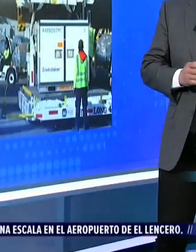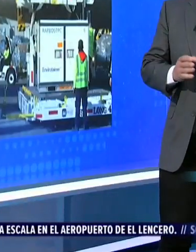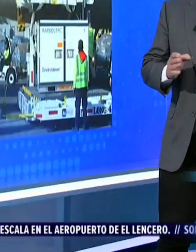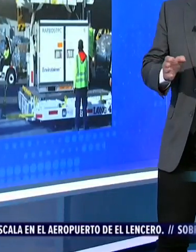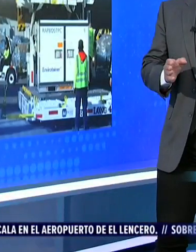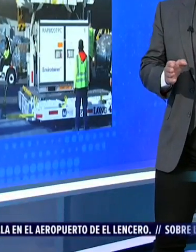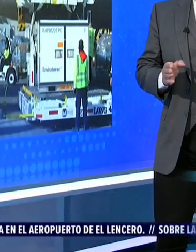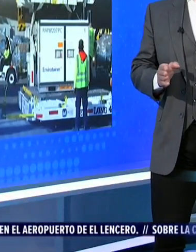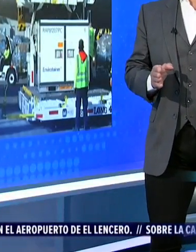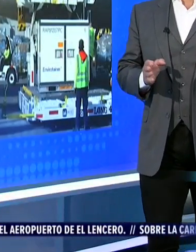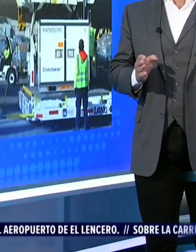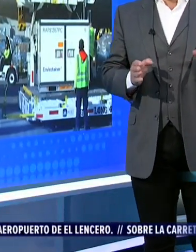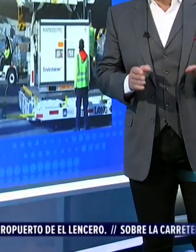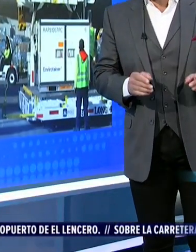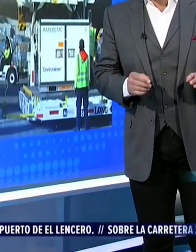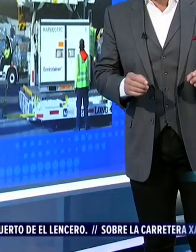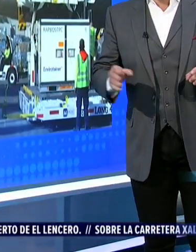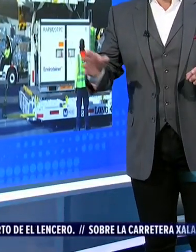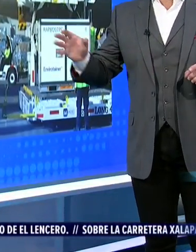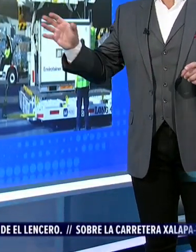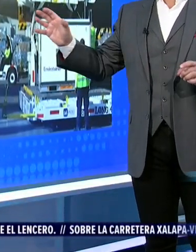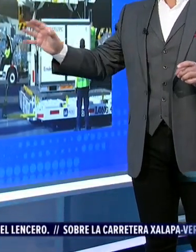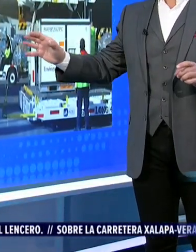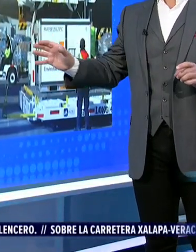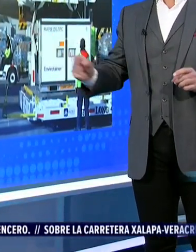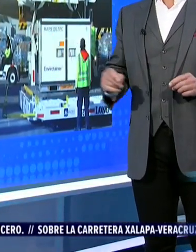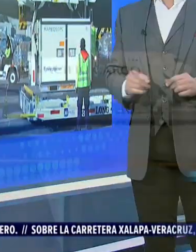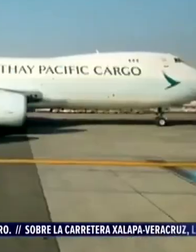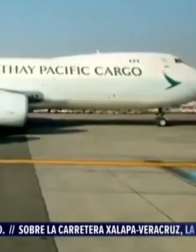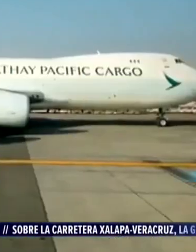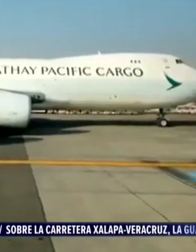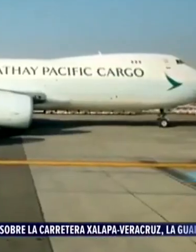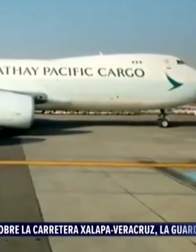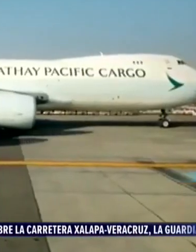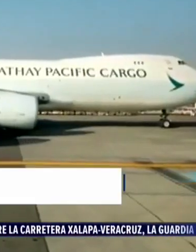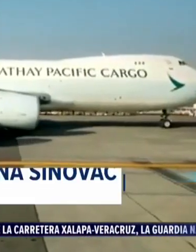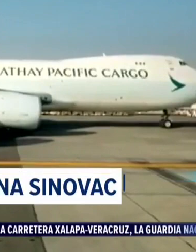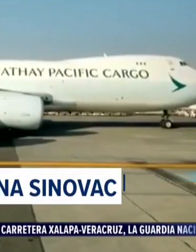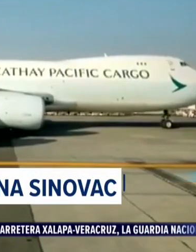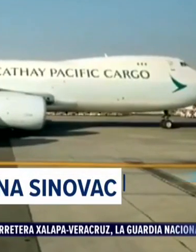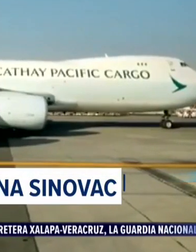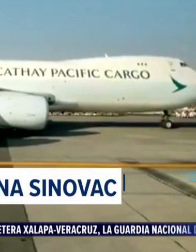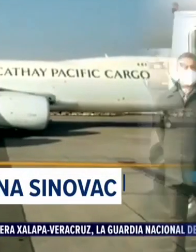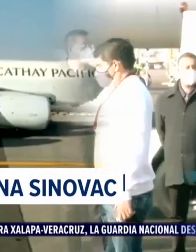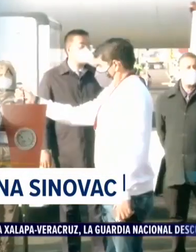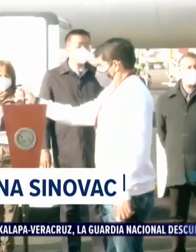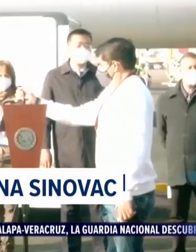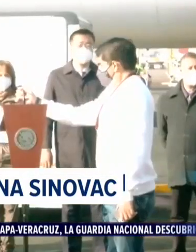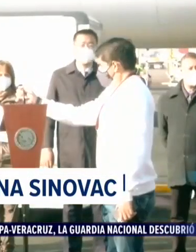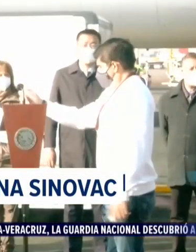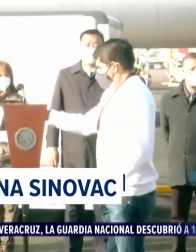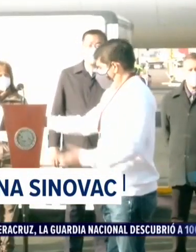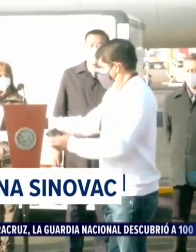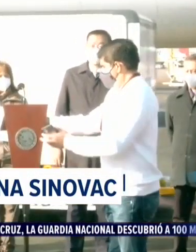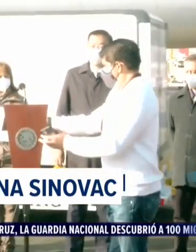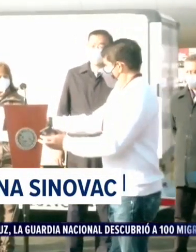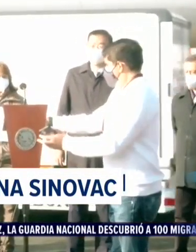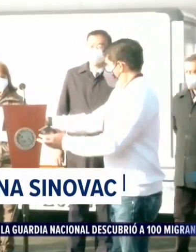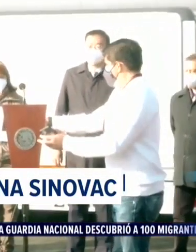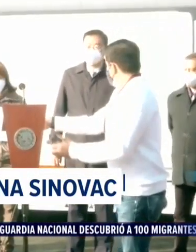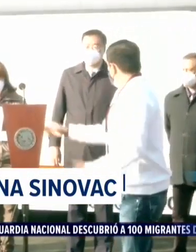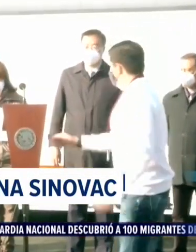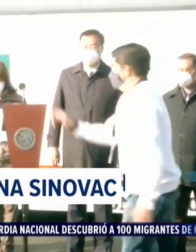Siguen llegando vacunas a México. Este sábado arribó al Aeropuerto Internacional de la Ciudad de México el primer embarque de 200.000 dosis de la vacuna